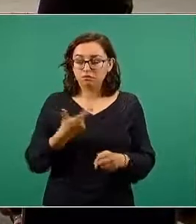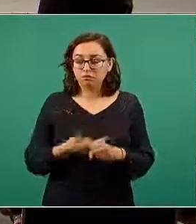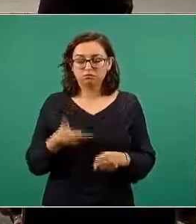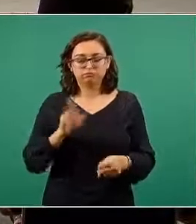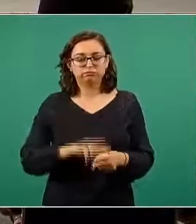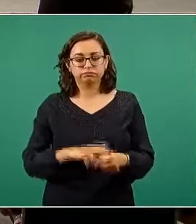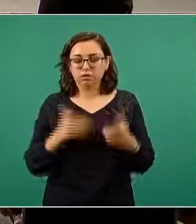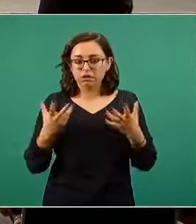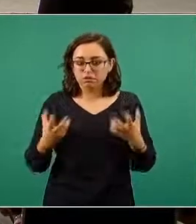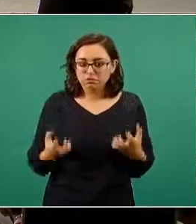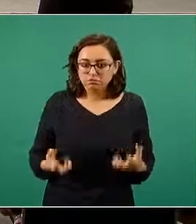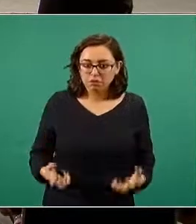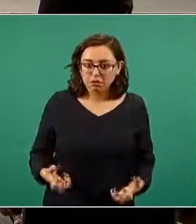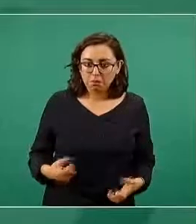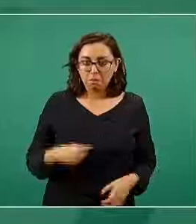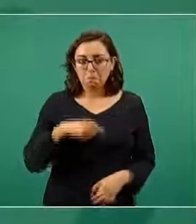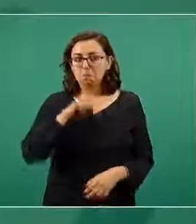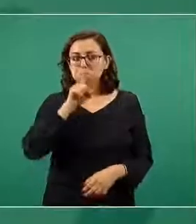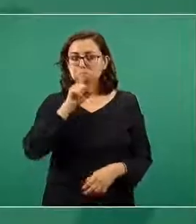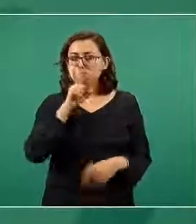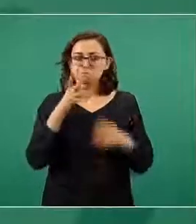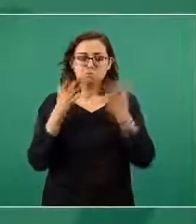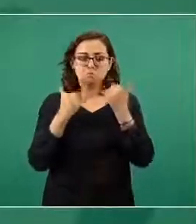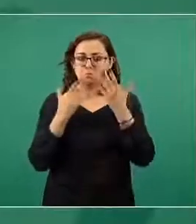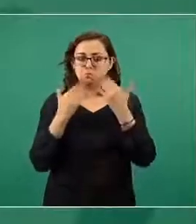en hospitales, dada la sequía,